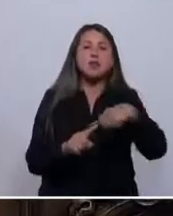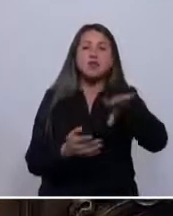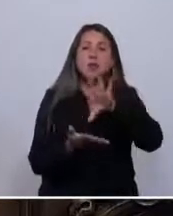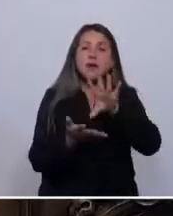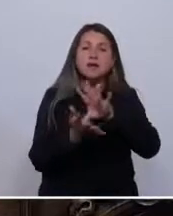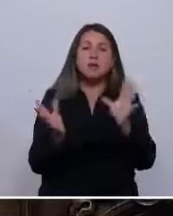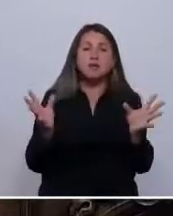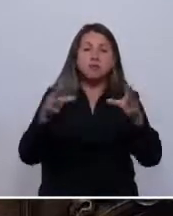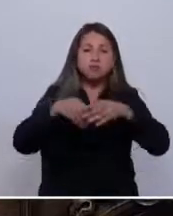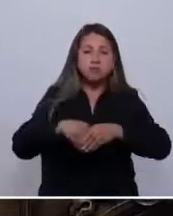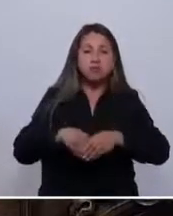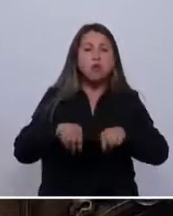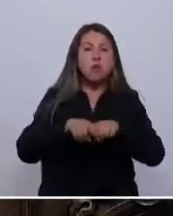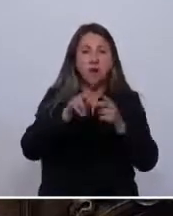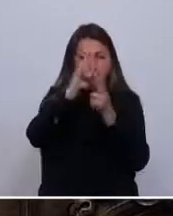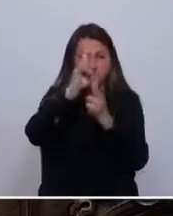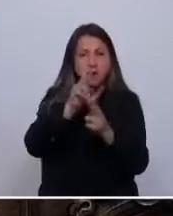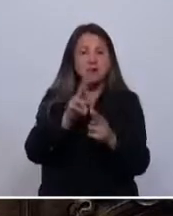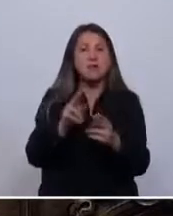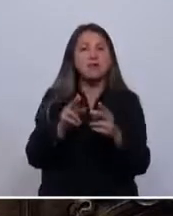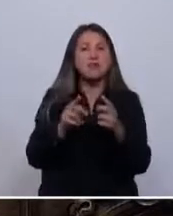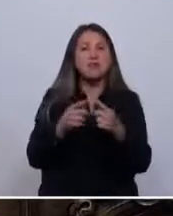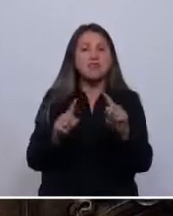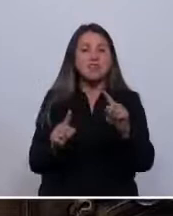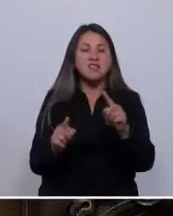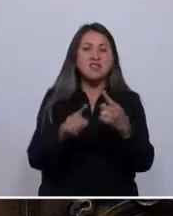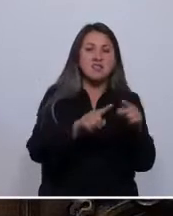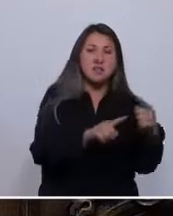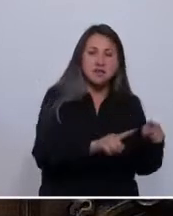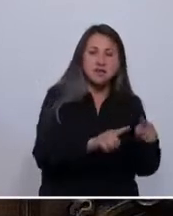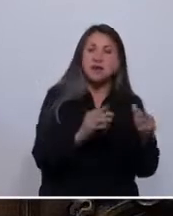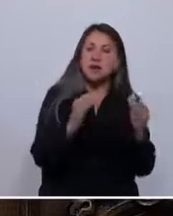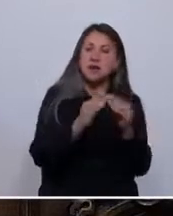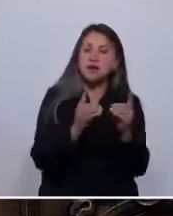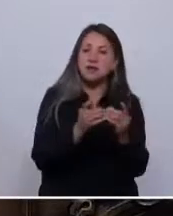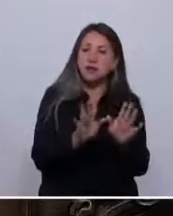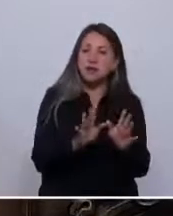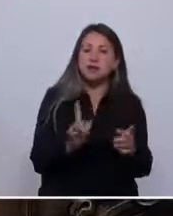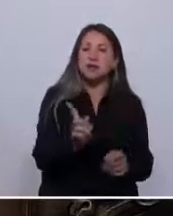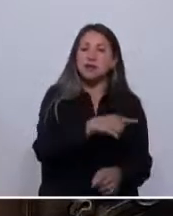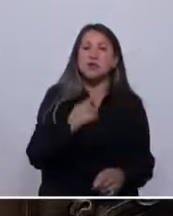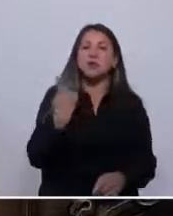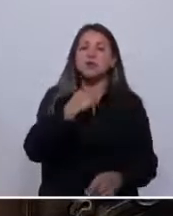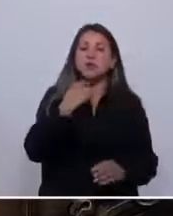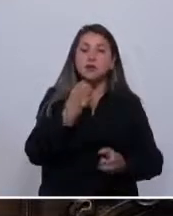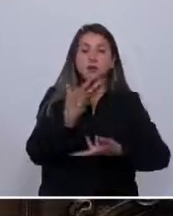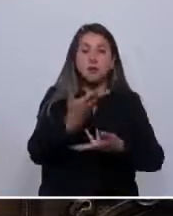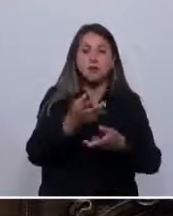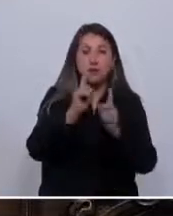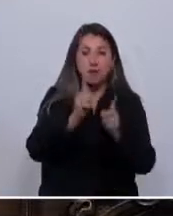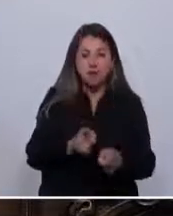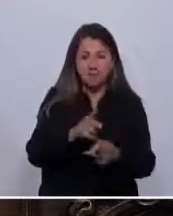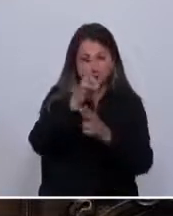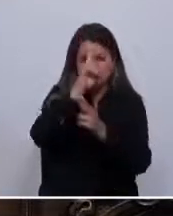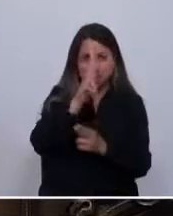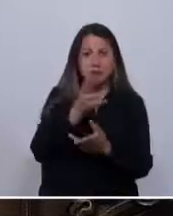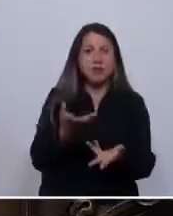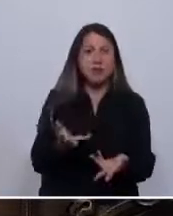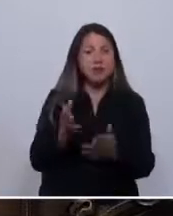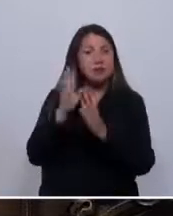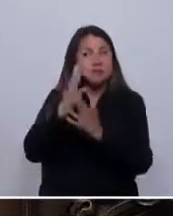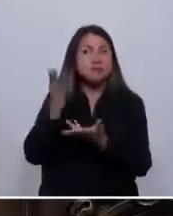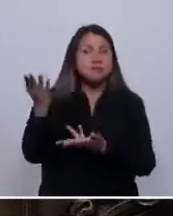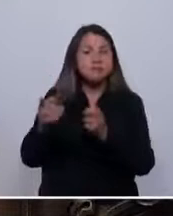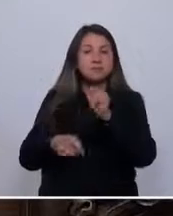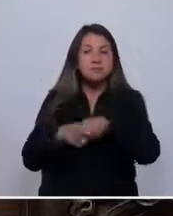se respeten las diferencias. Una casa democrática, donde nuestras voces sean escuchadas. Una